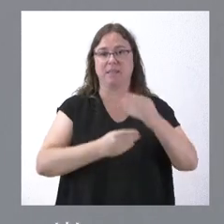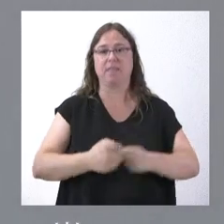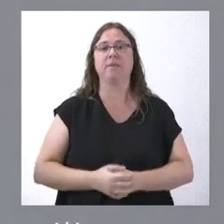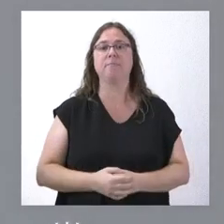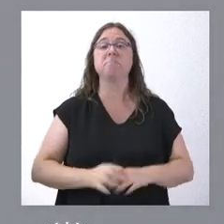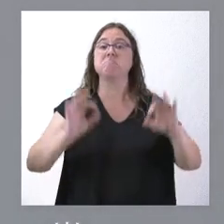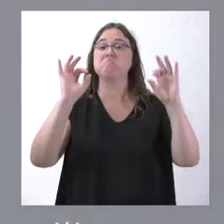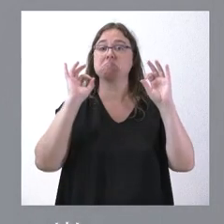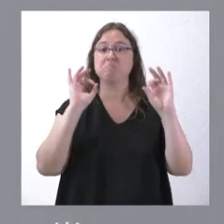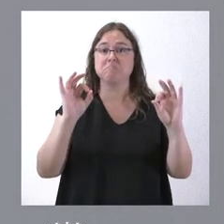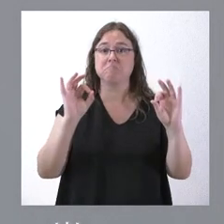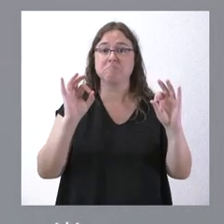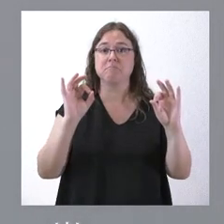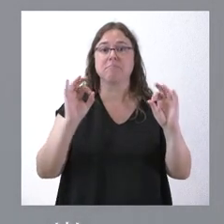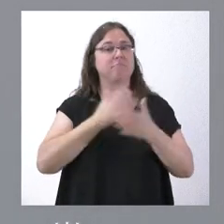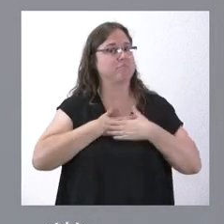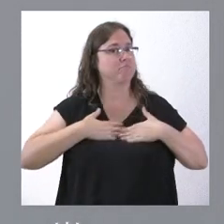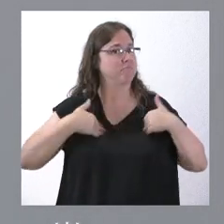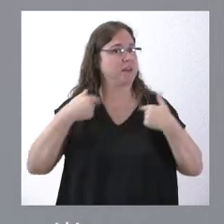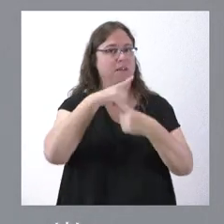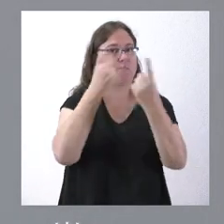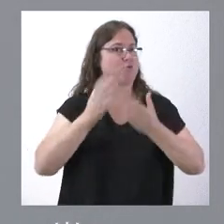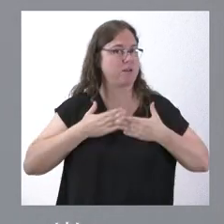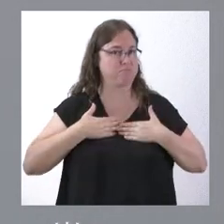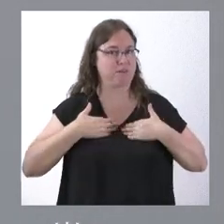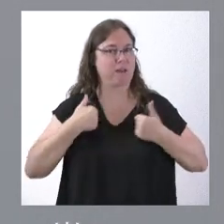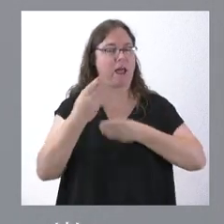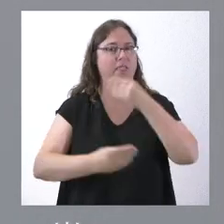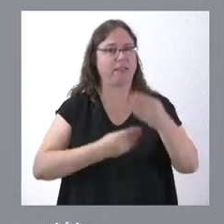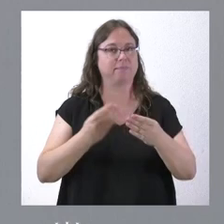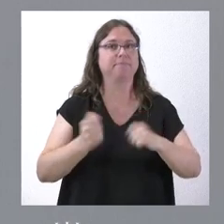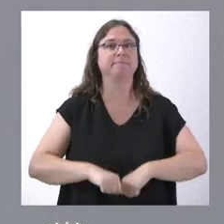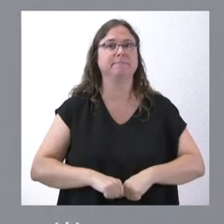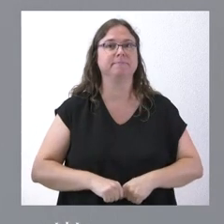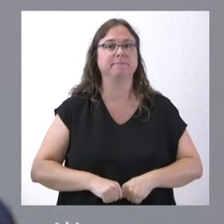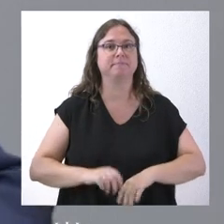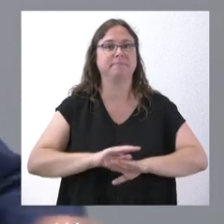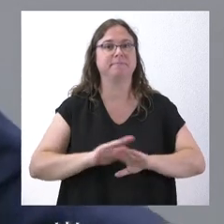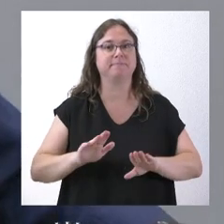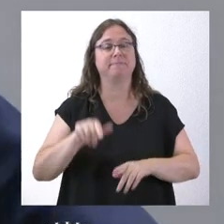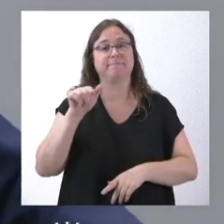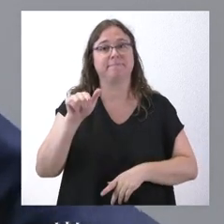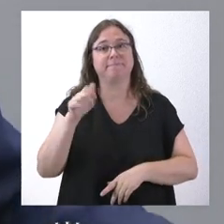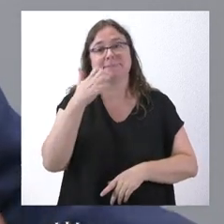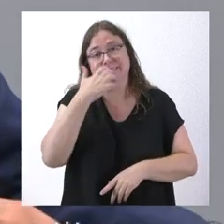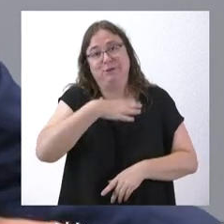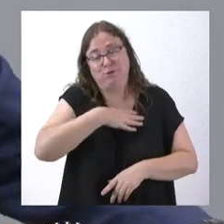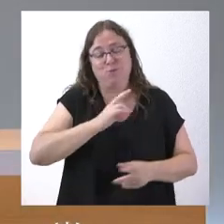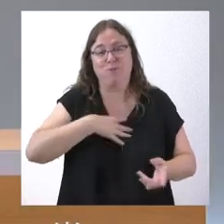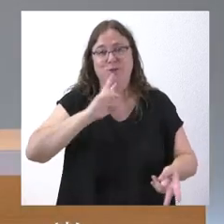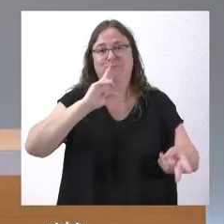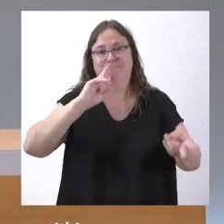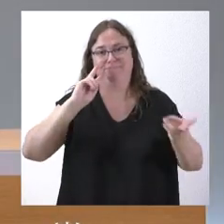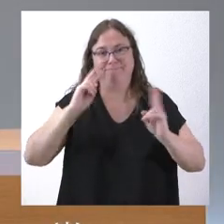Y, sin más, pues estoy a la espera de cualquier pregunta que deseen realizar y que esté en condiciones de